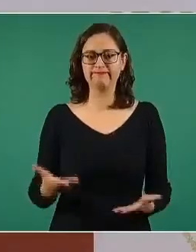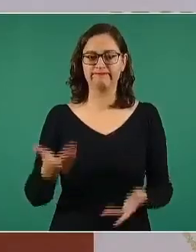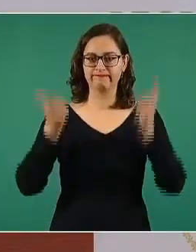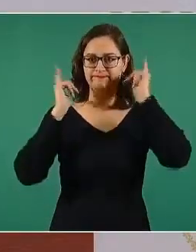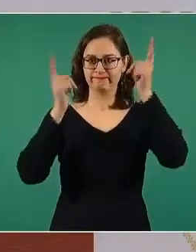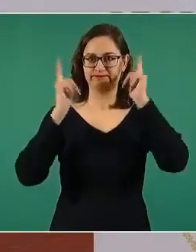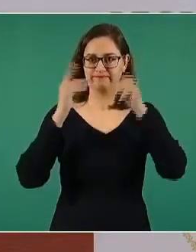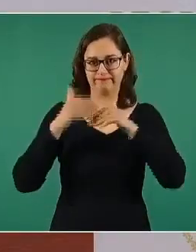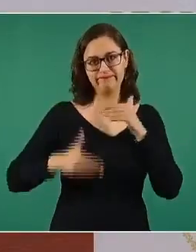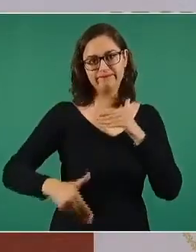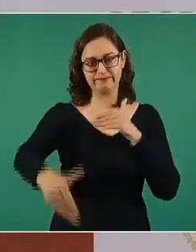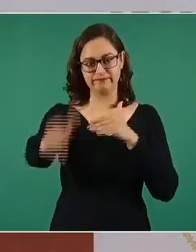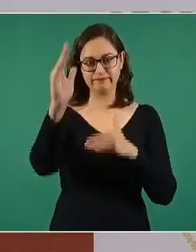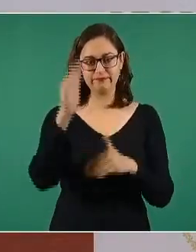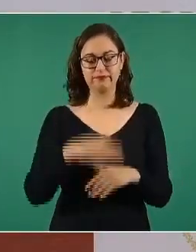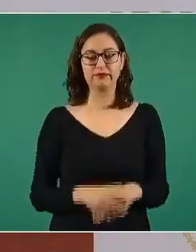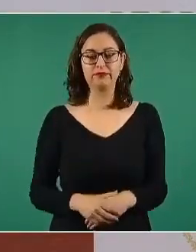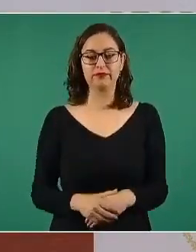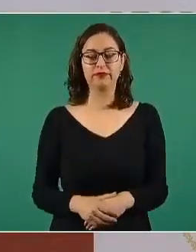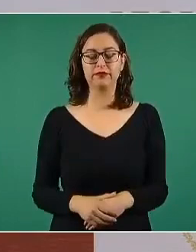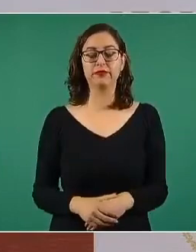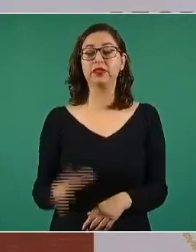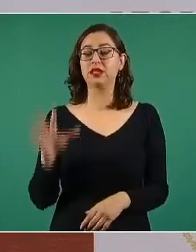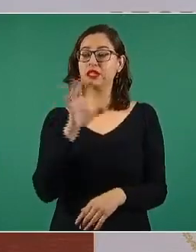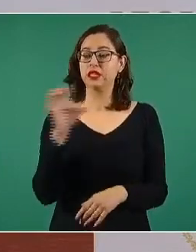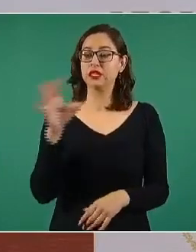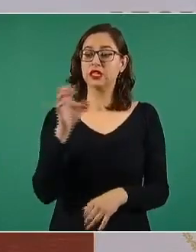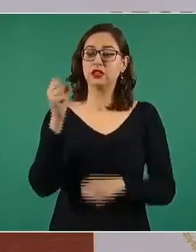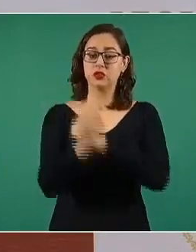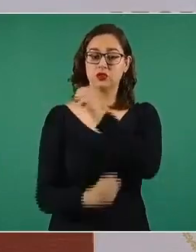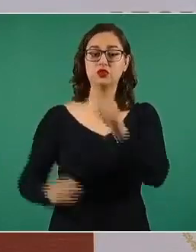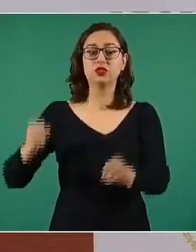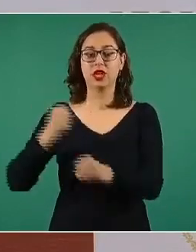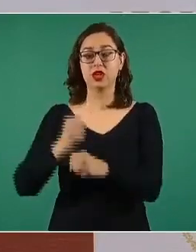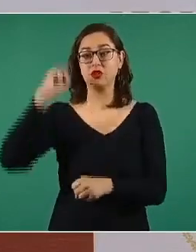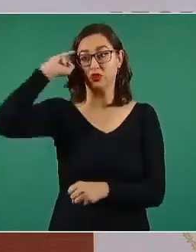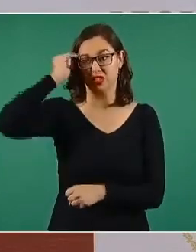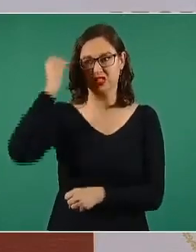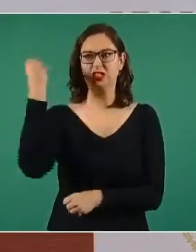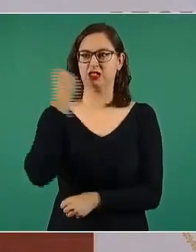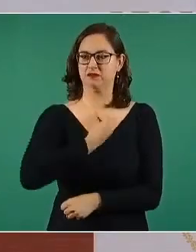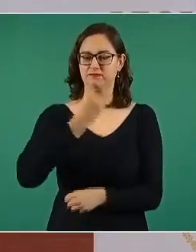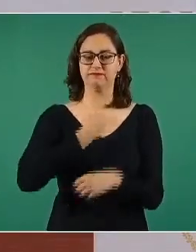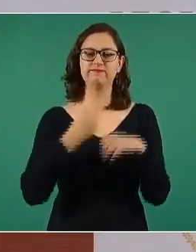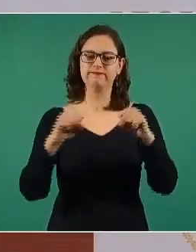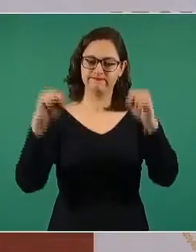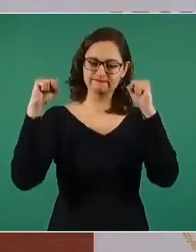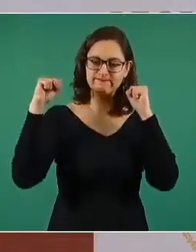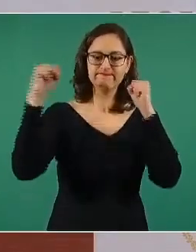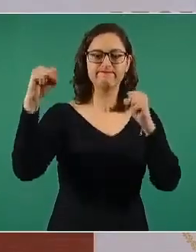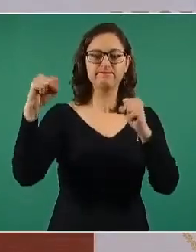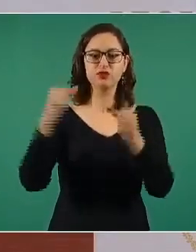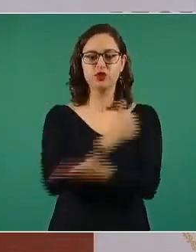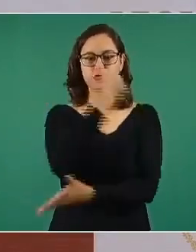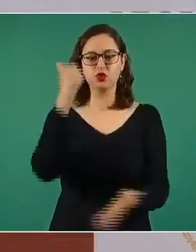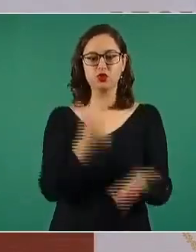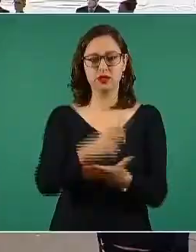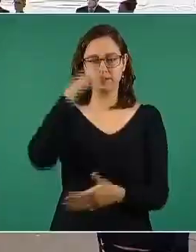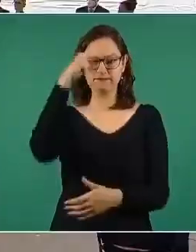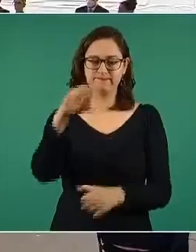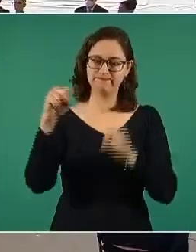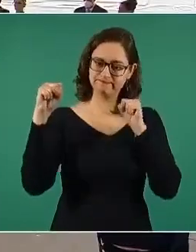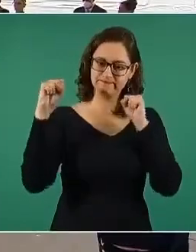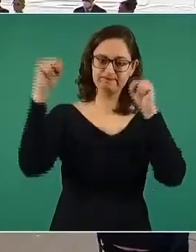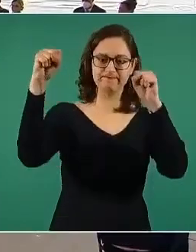y nuestra esperanza. Vivan los 500 años de resistencia. Viva la heroica Ciudad de México.